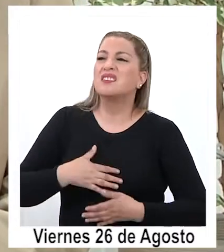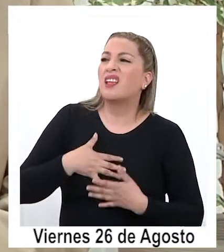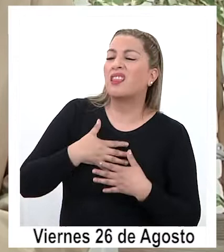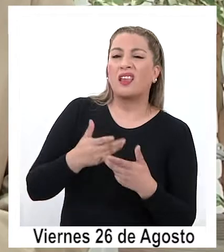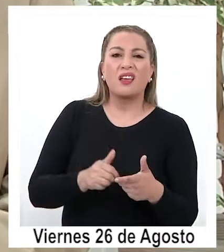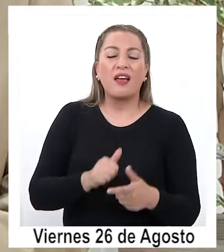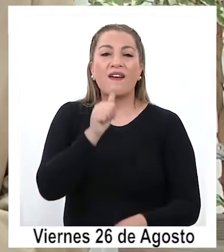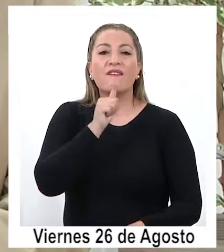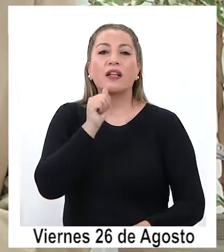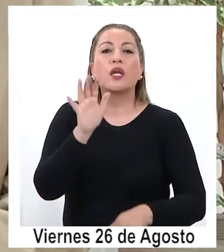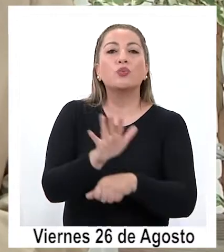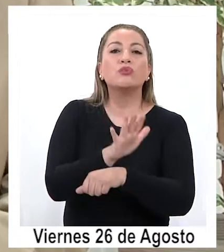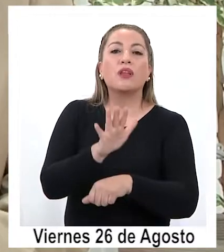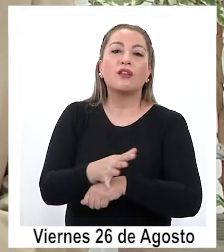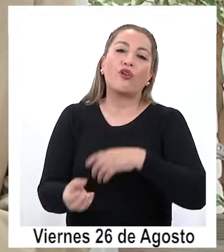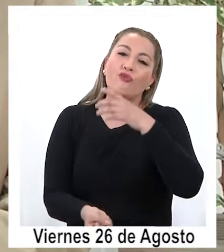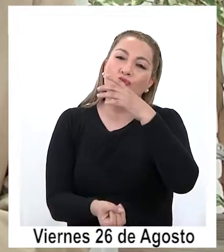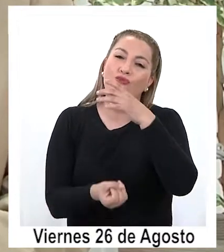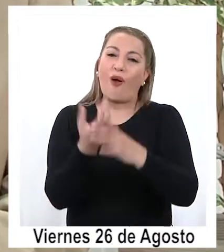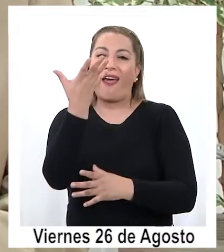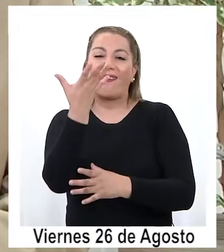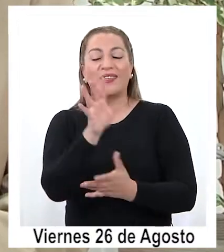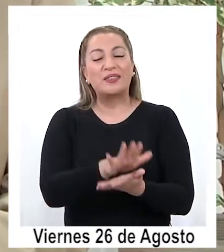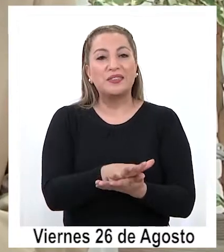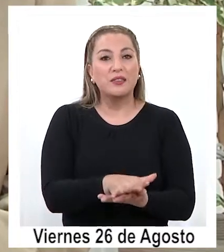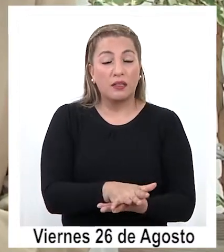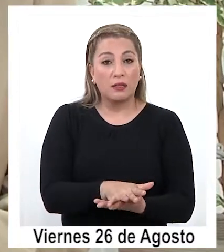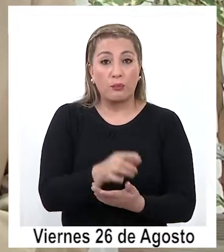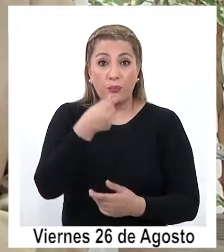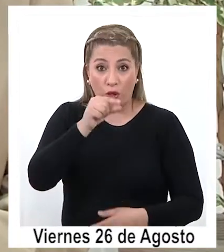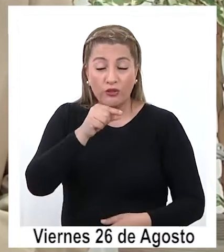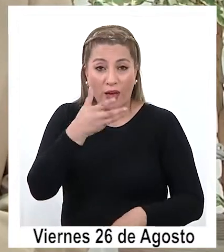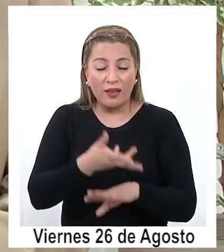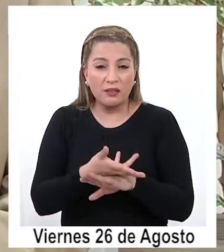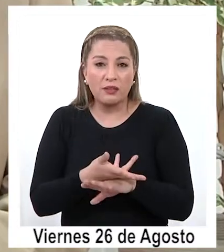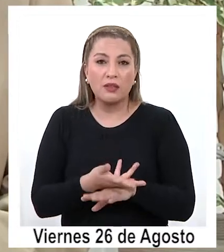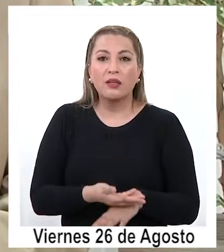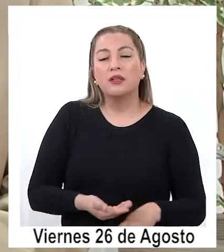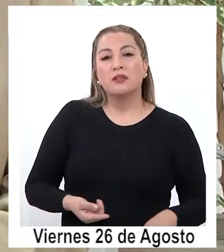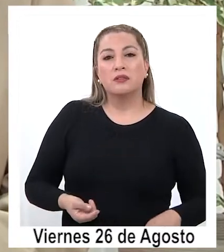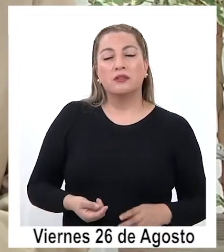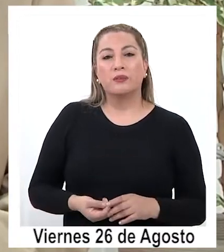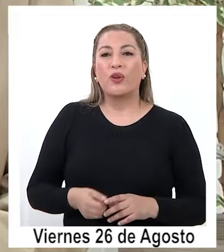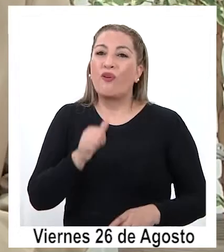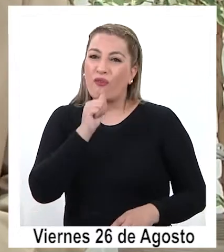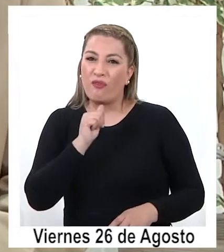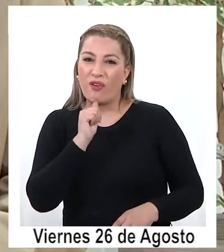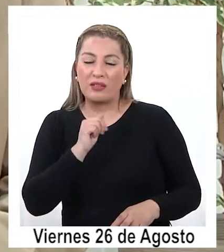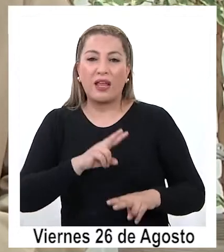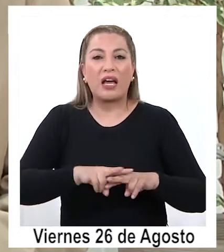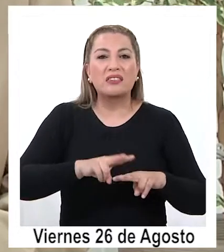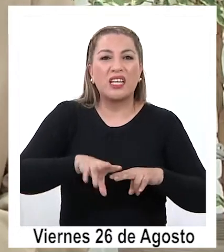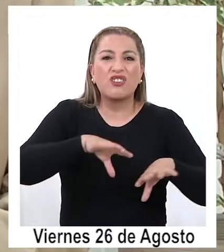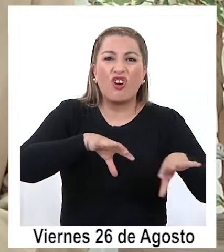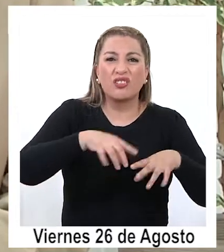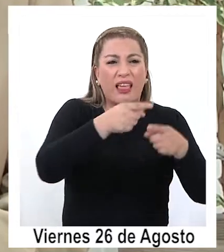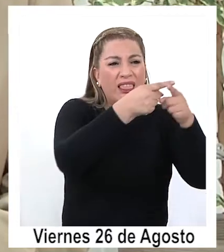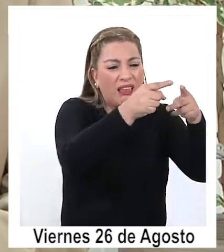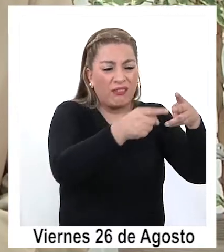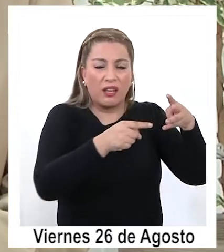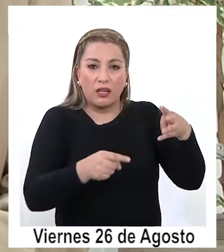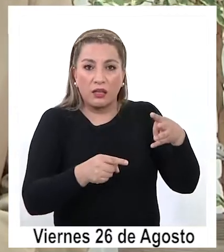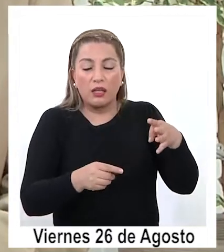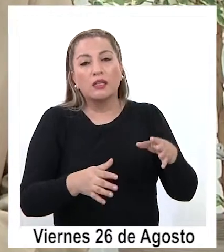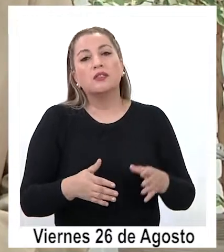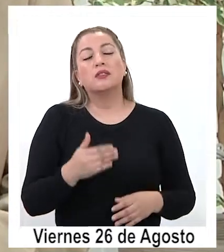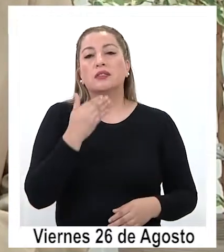teatro moderno bueno, vamos a tener este teatro municipal pero no nos reúne probablemente las condiciones para hacer todo tipo de cosas y además hay